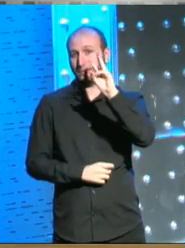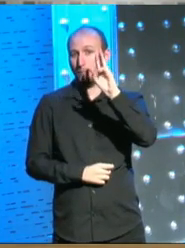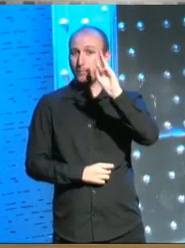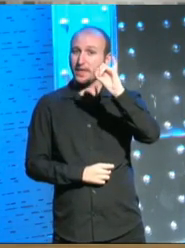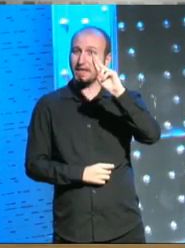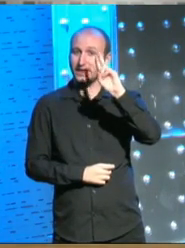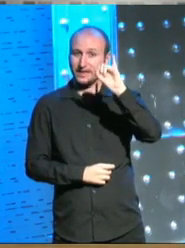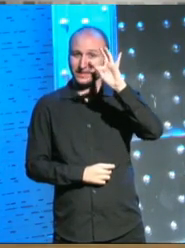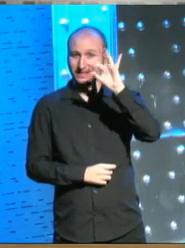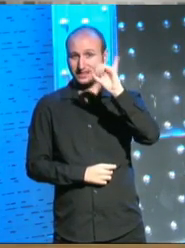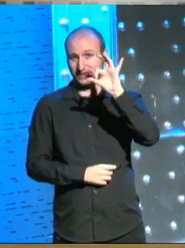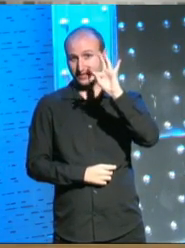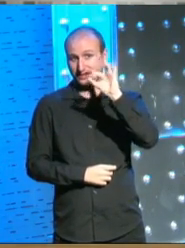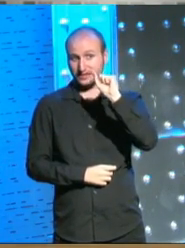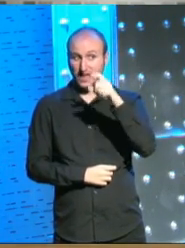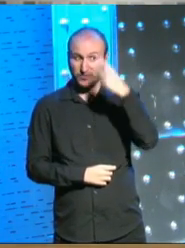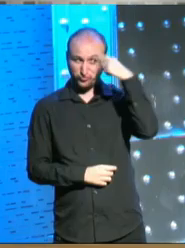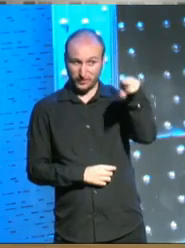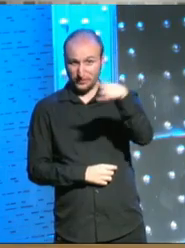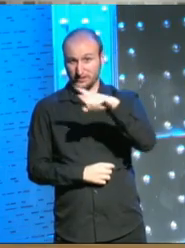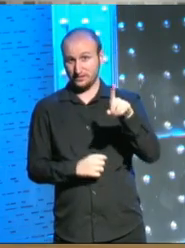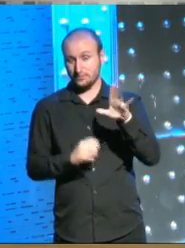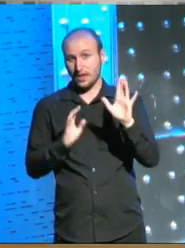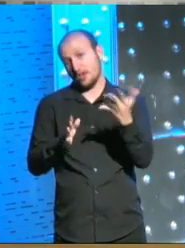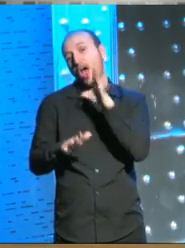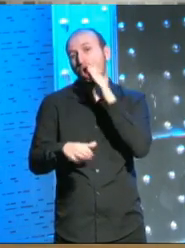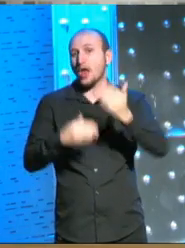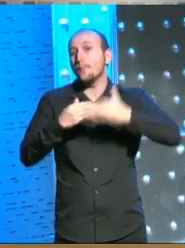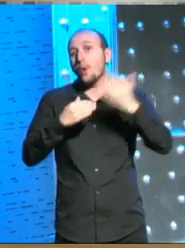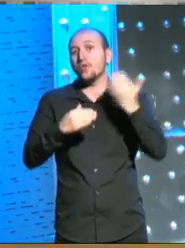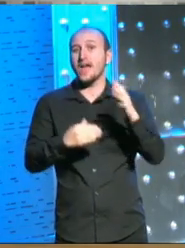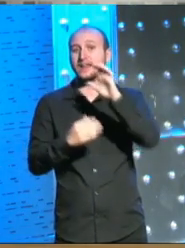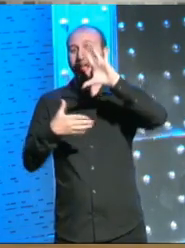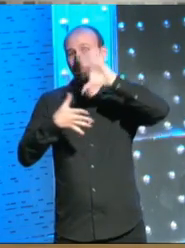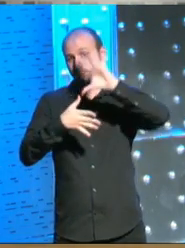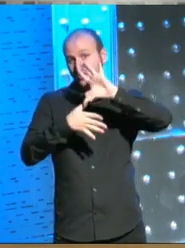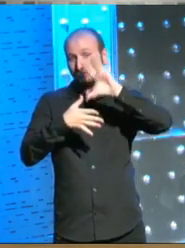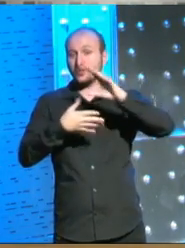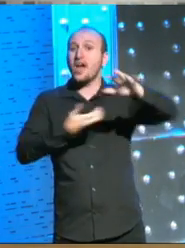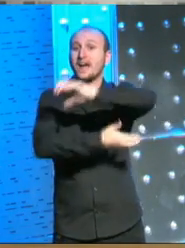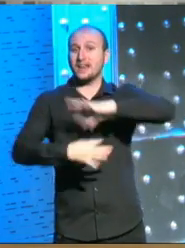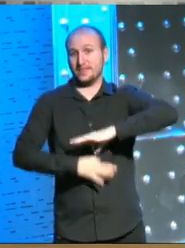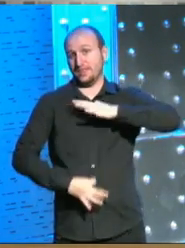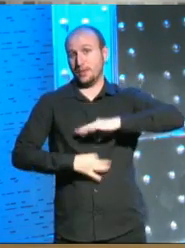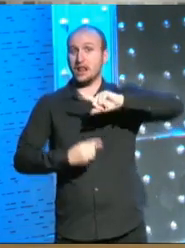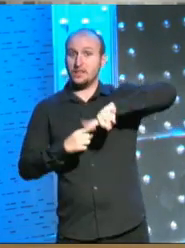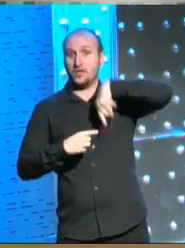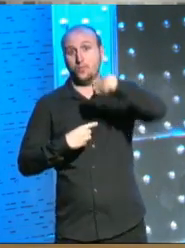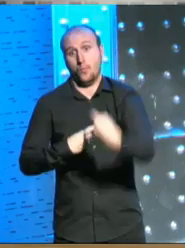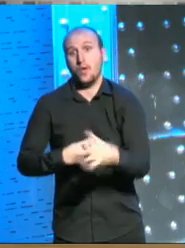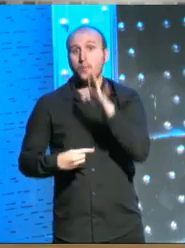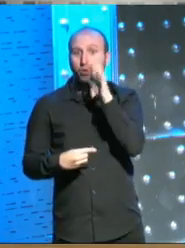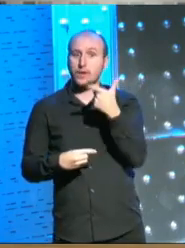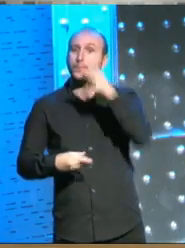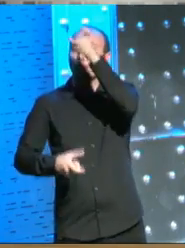foto espiritista, no sé si ustedes saben de qué les hablo, se pone muy de moda en Estados Unidos después de la guerra civil, porque la gente que ha perdido a un hijo,